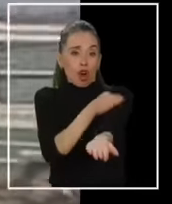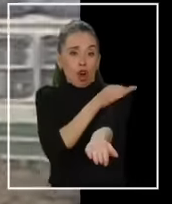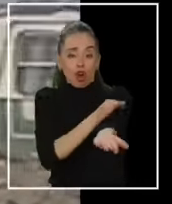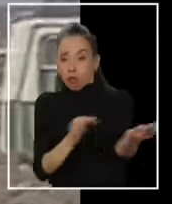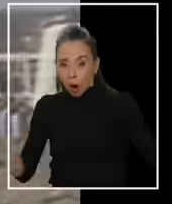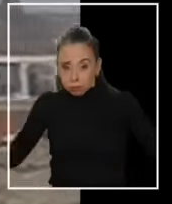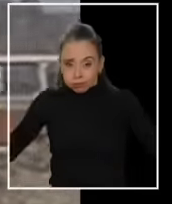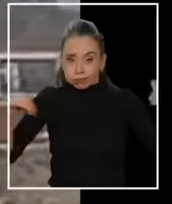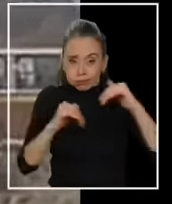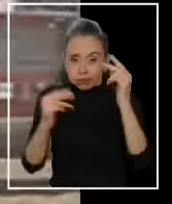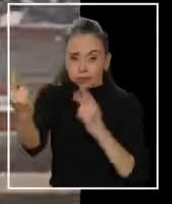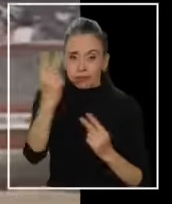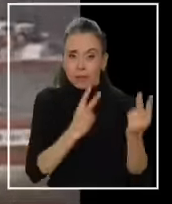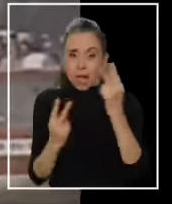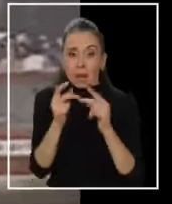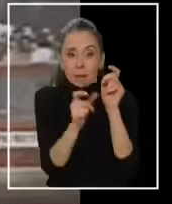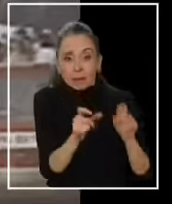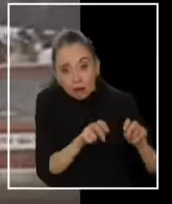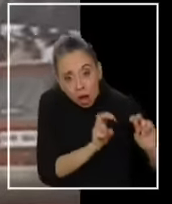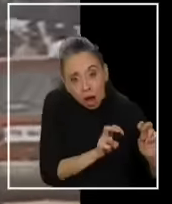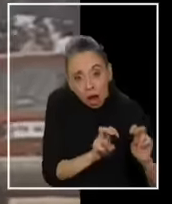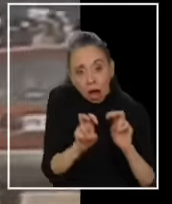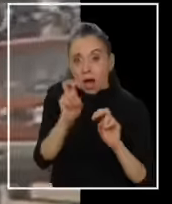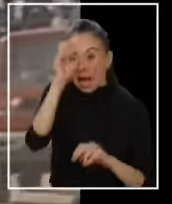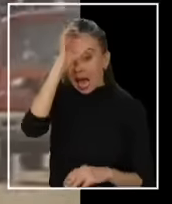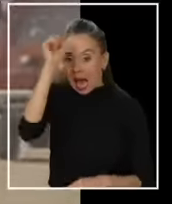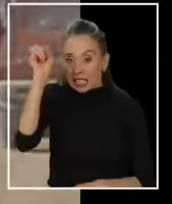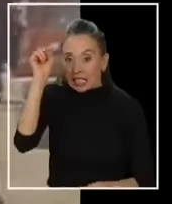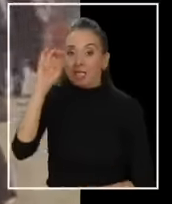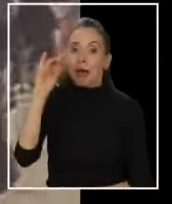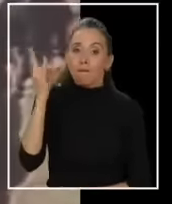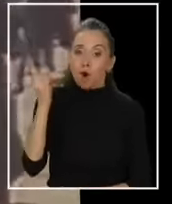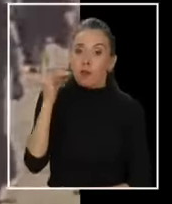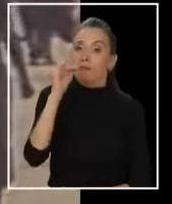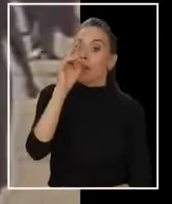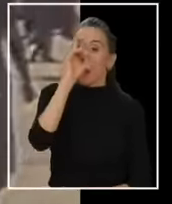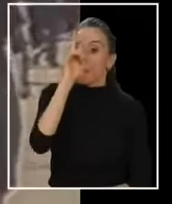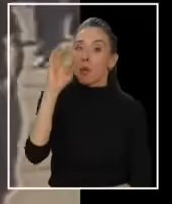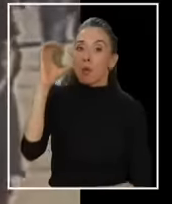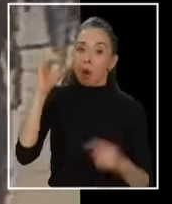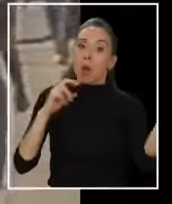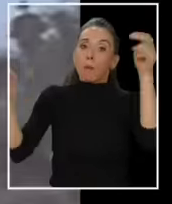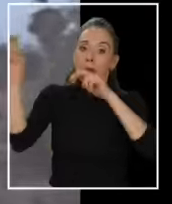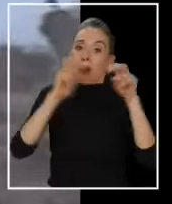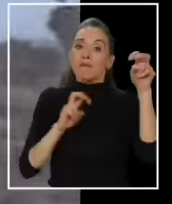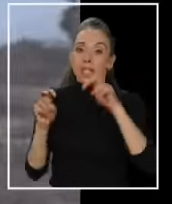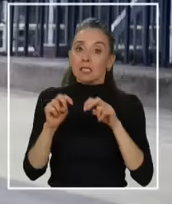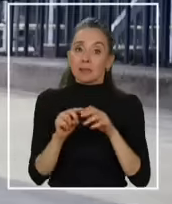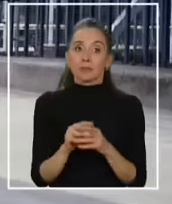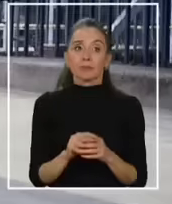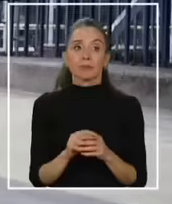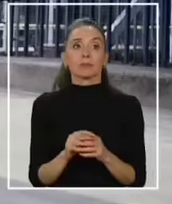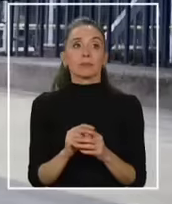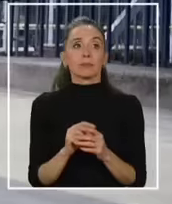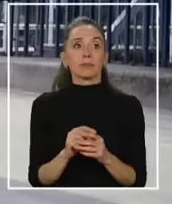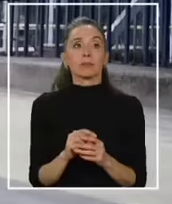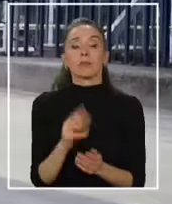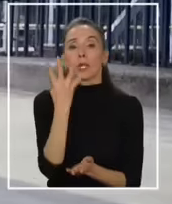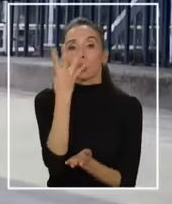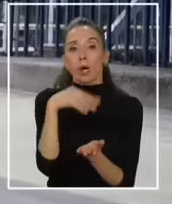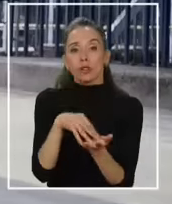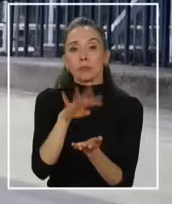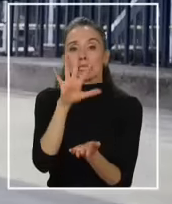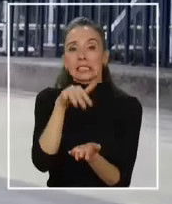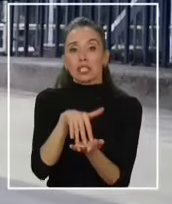país. Incluso hay peregrinos que han venido de Argentina, Bolivia, Perú y Colombia. Habían, por decir algo,